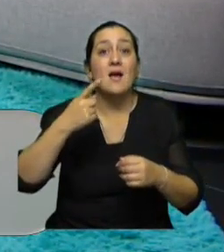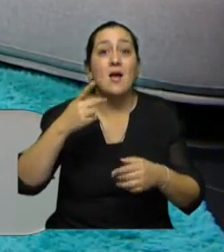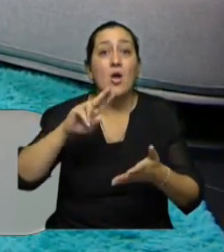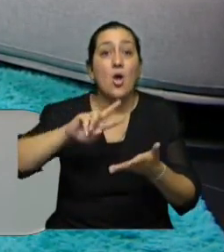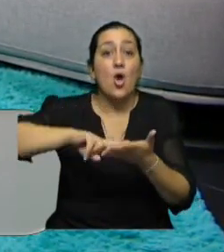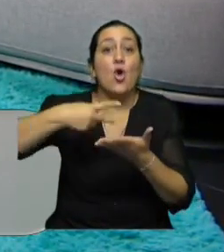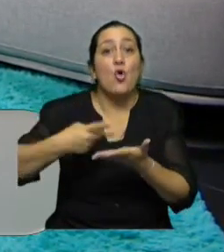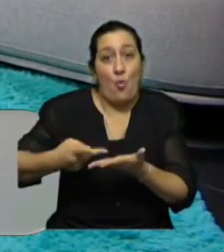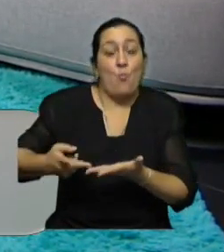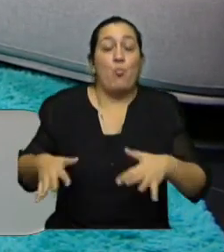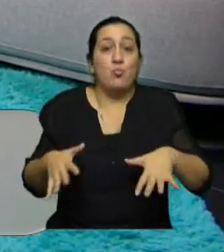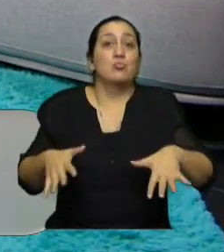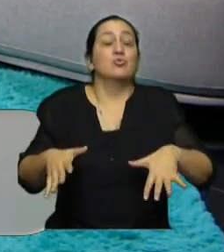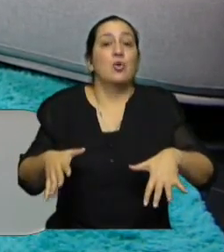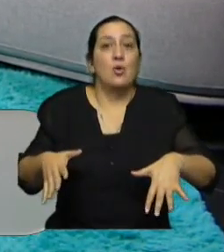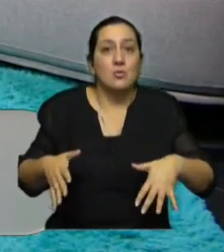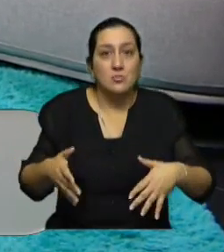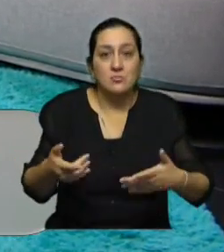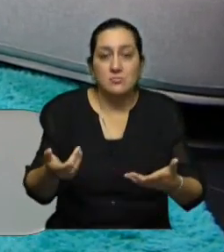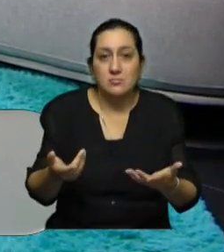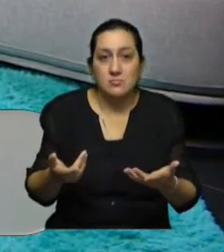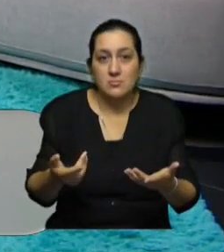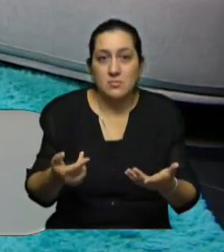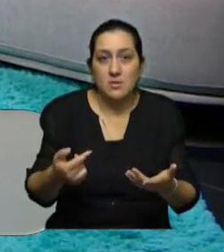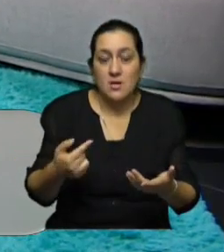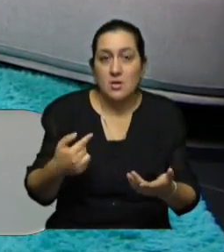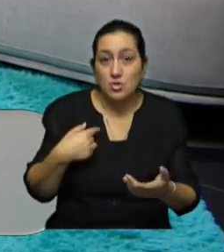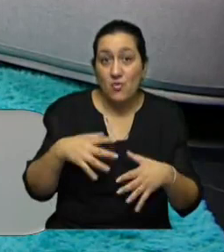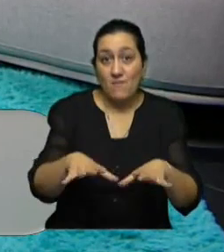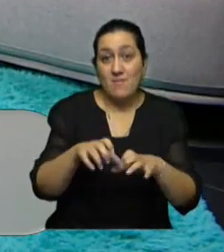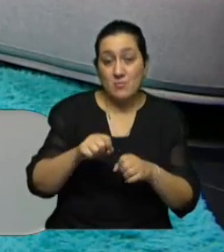día... No tenés ni idea de lo que era. No, nosotros vivimos en Shangri-La,